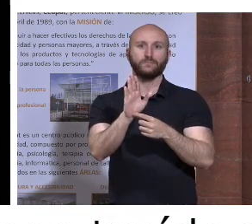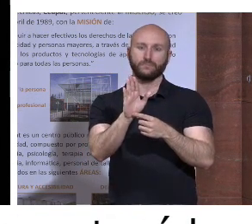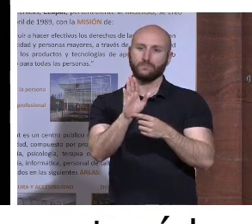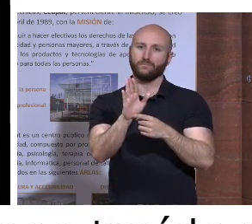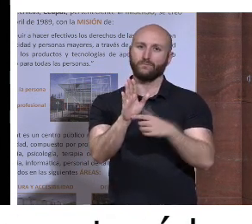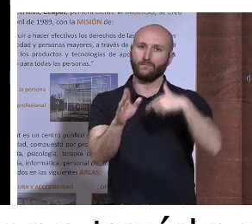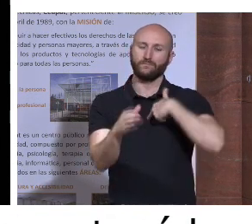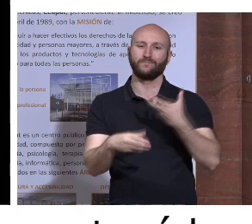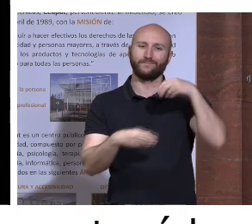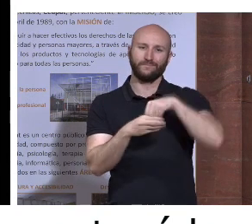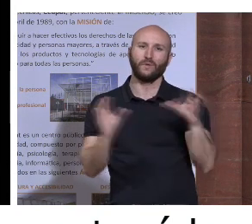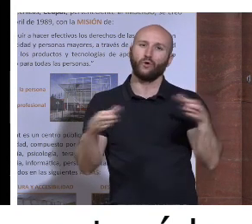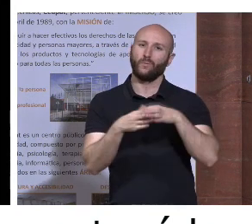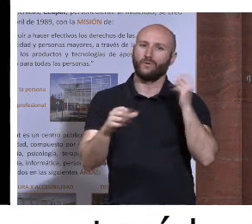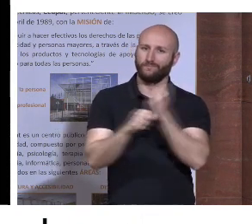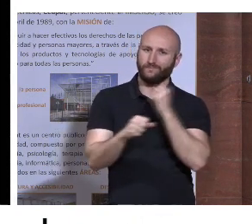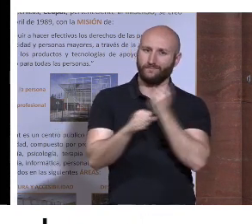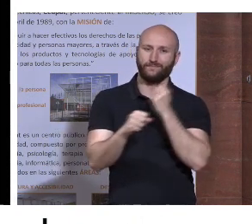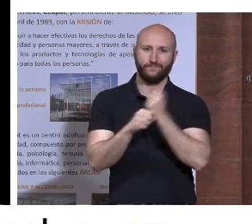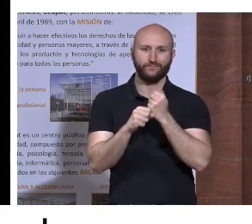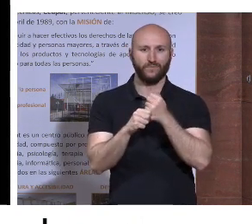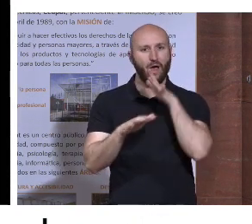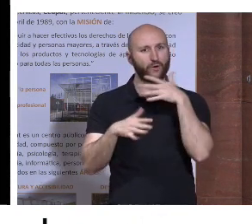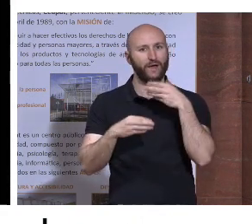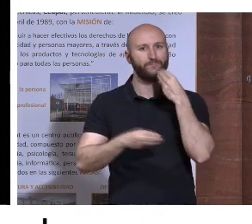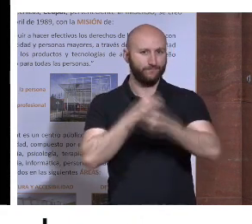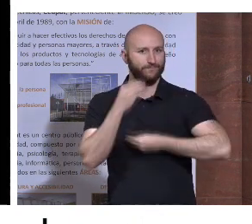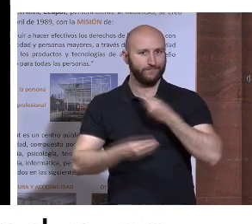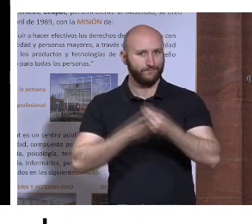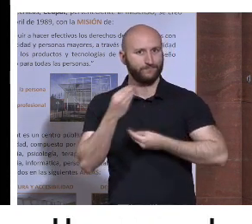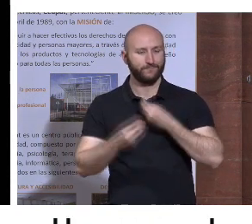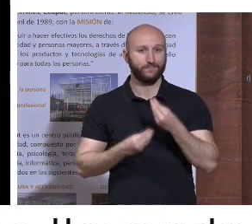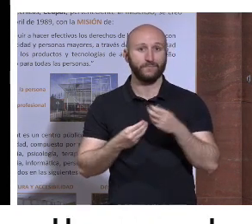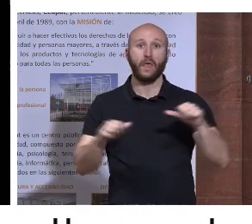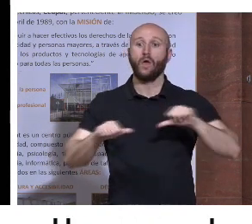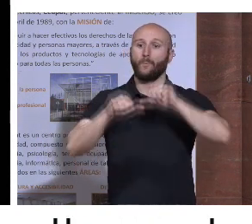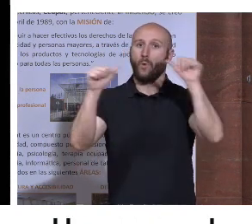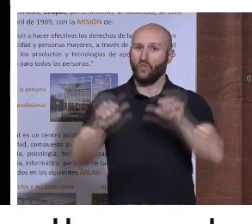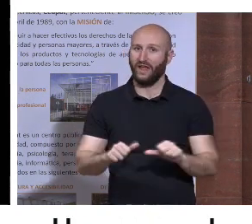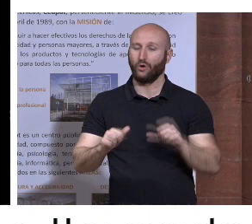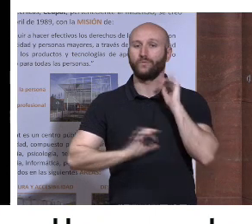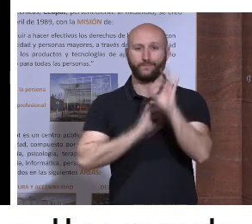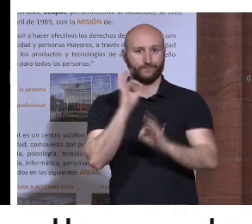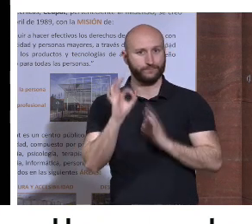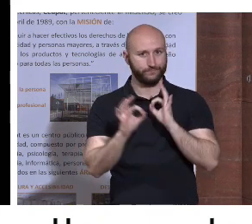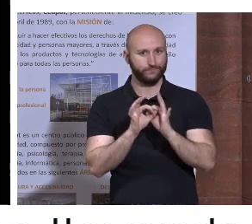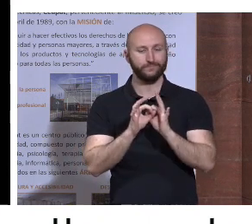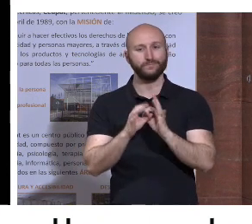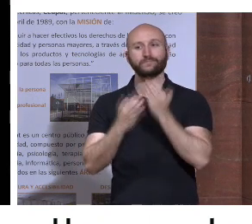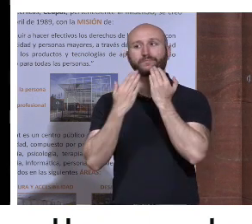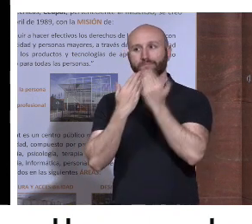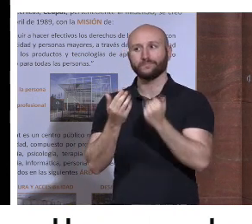o en grupos de trabajo que lo estamos llevando a cabo, el modelo se organiza en base